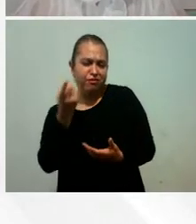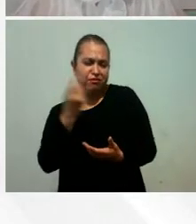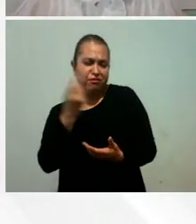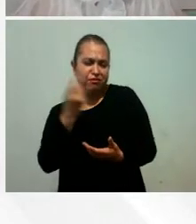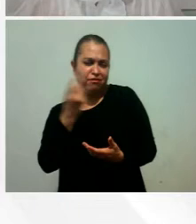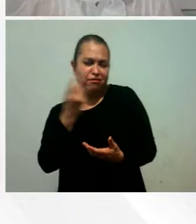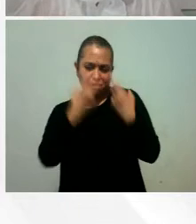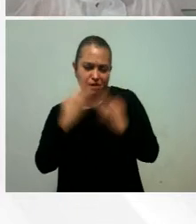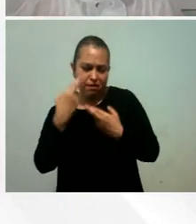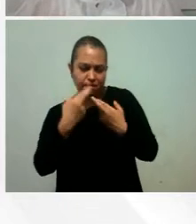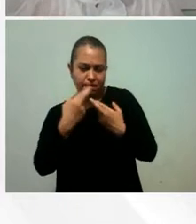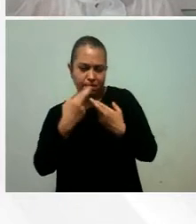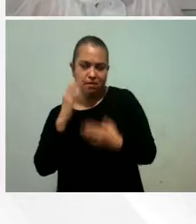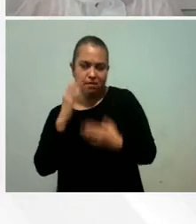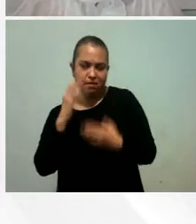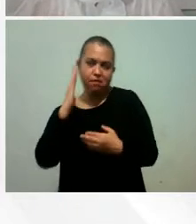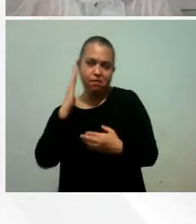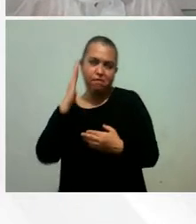esperanza.